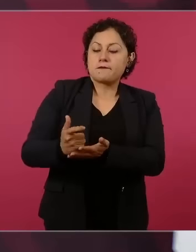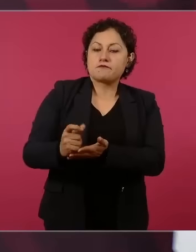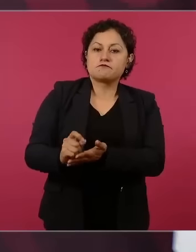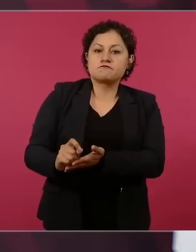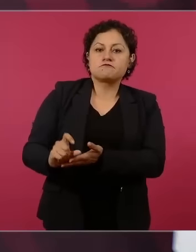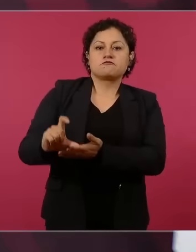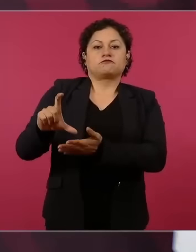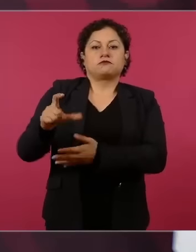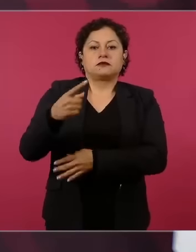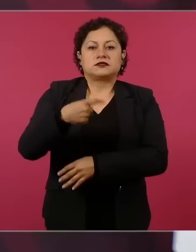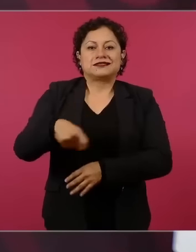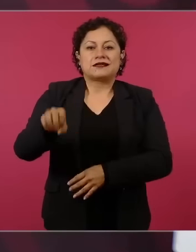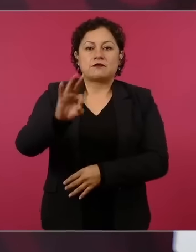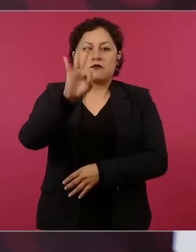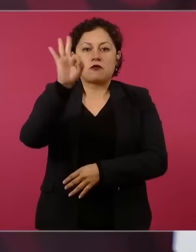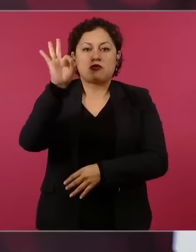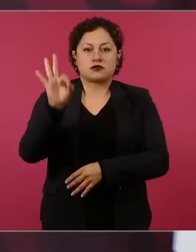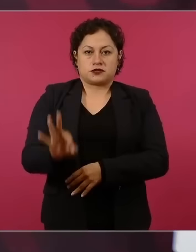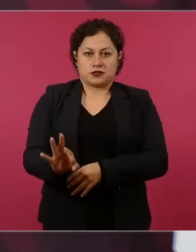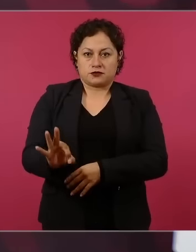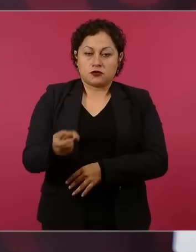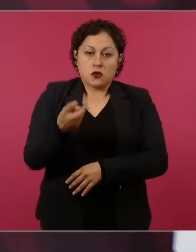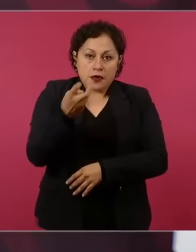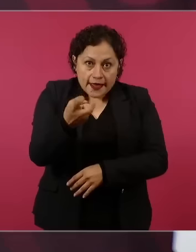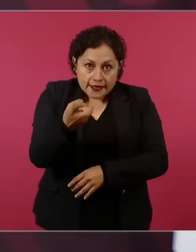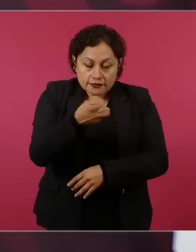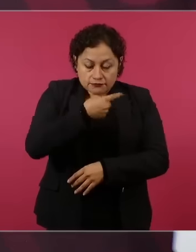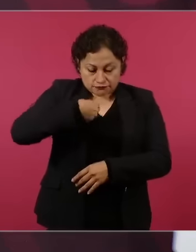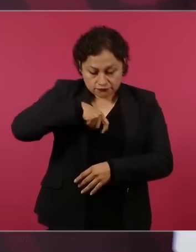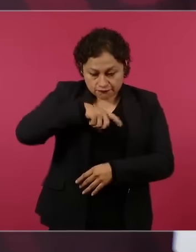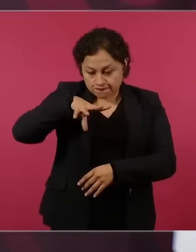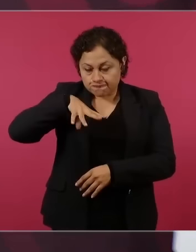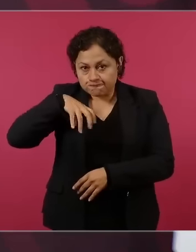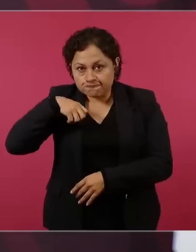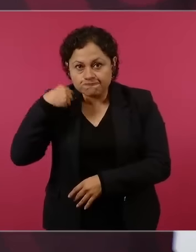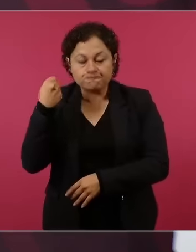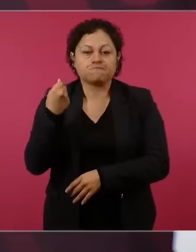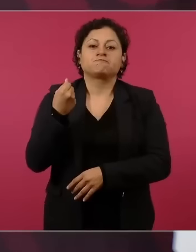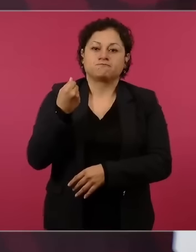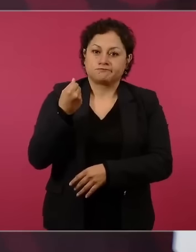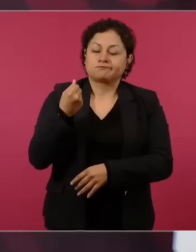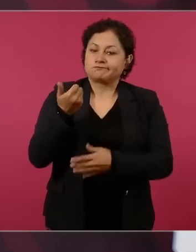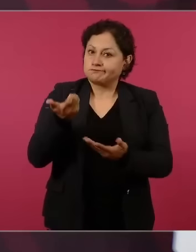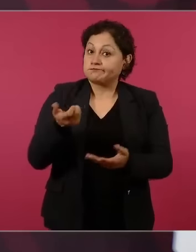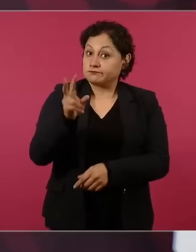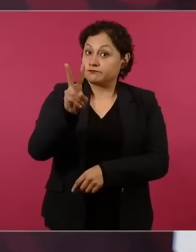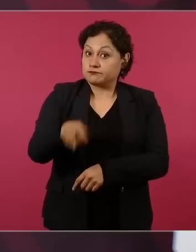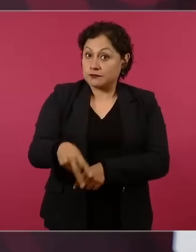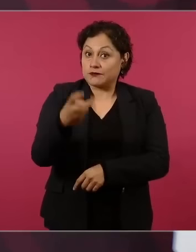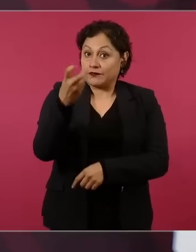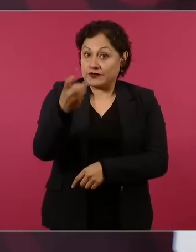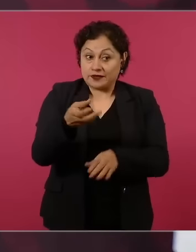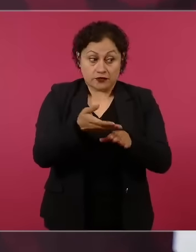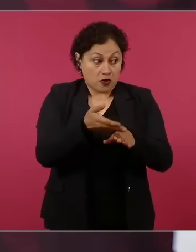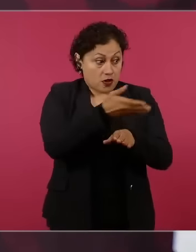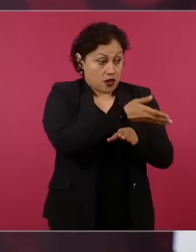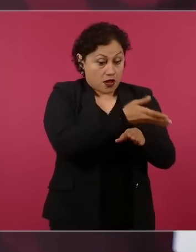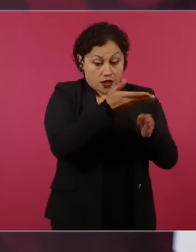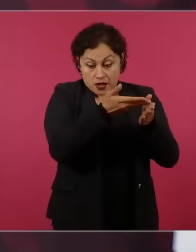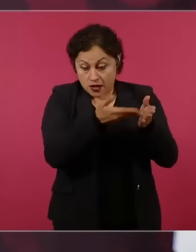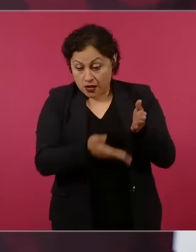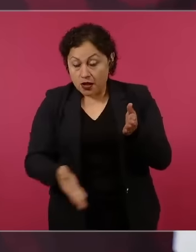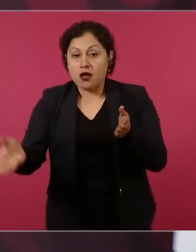reciba el 100% de su salario. Es un avance importantísimo que